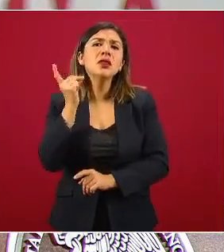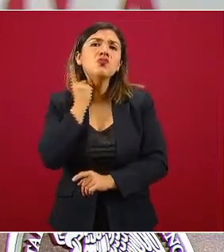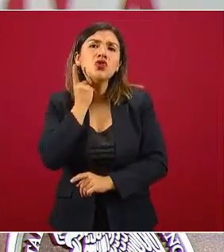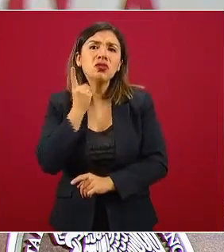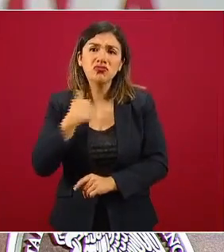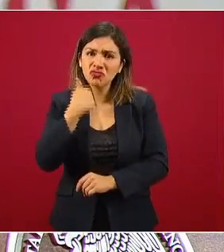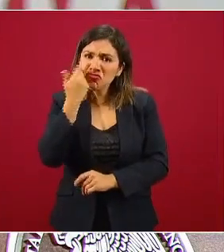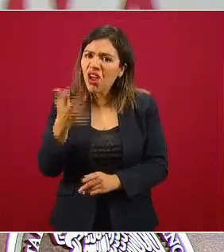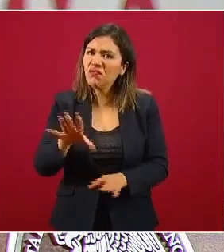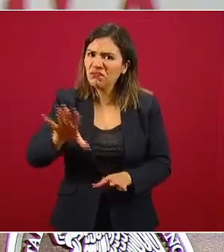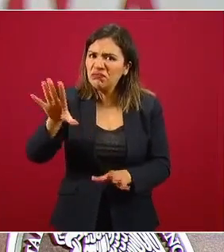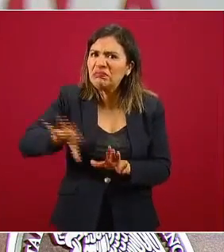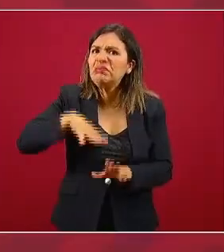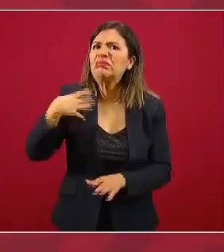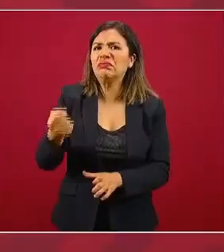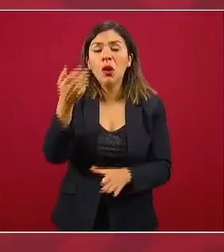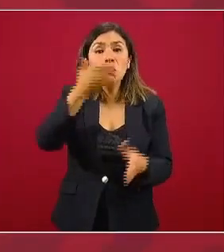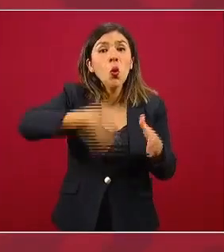Y están buscando